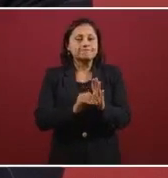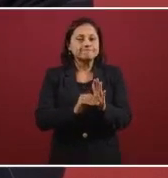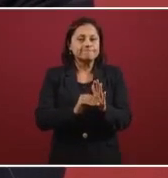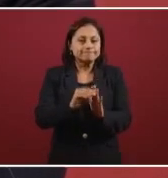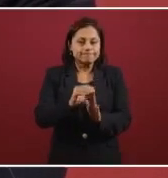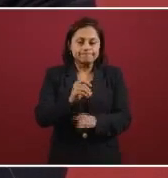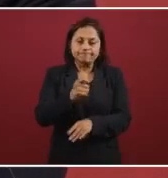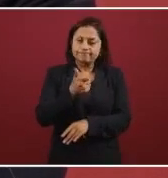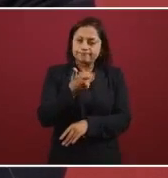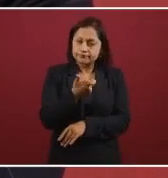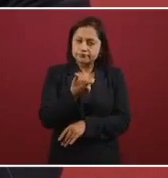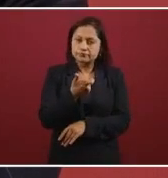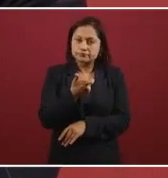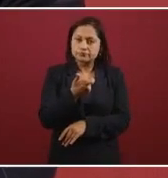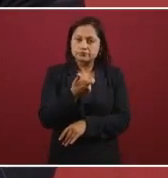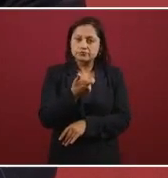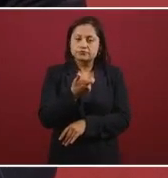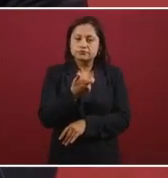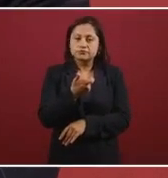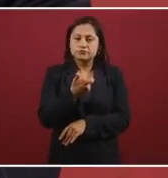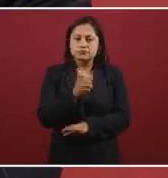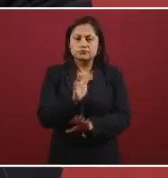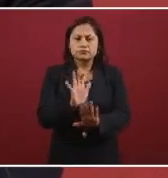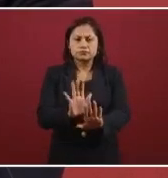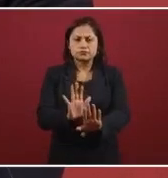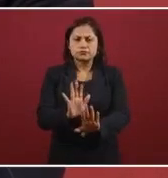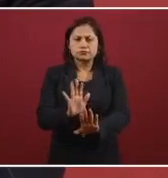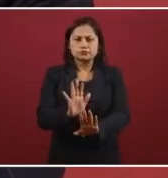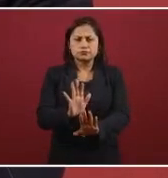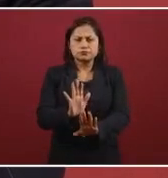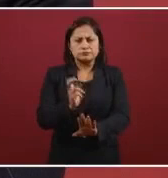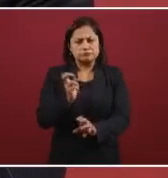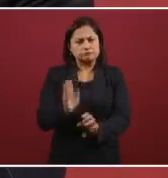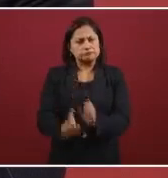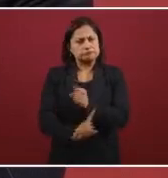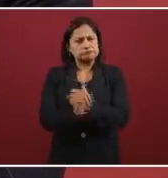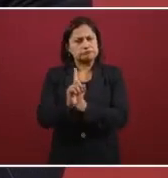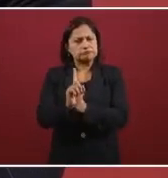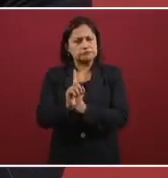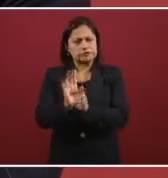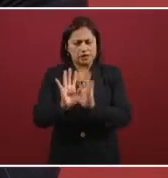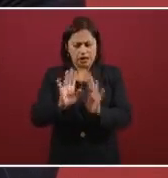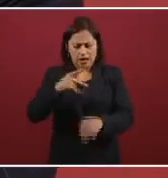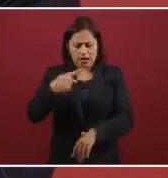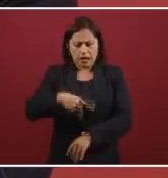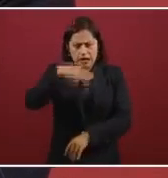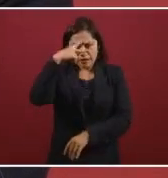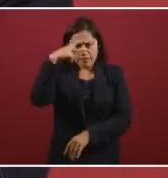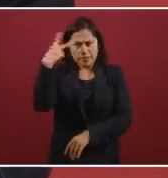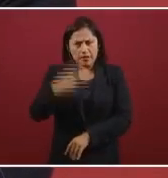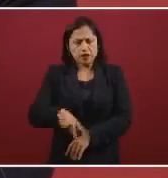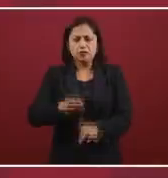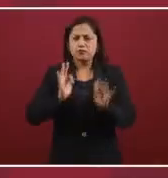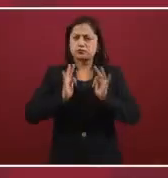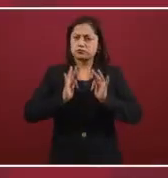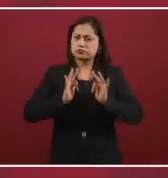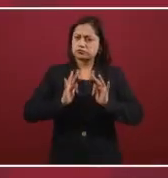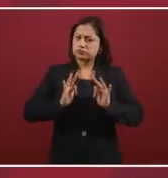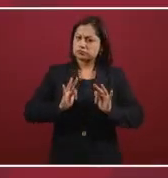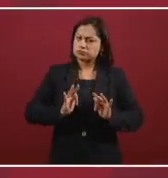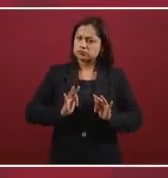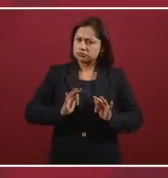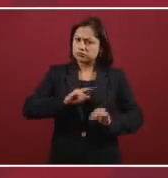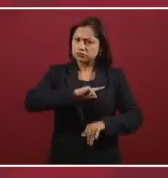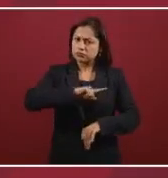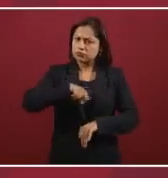esta materia prima, nosotros estamos protegidos. Decirle a los mexicanos